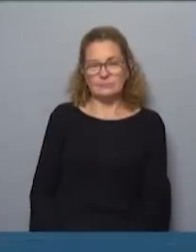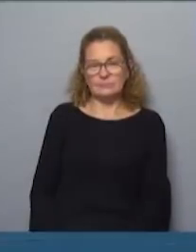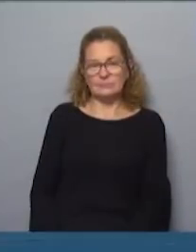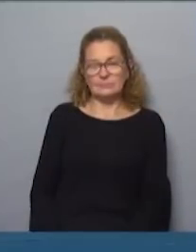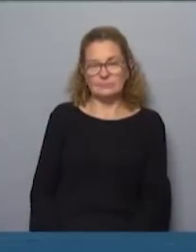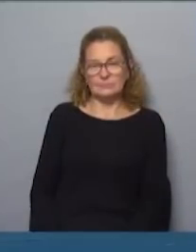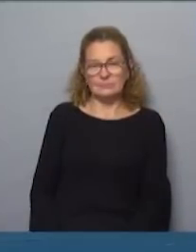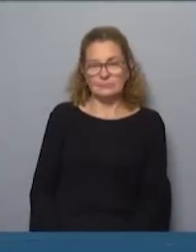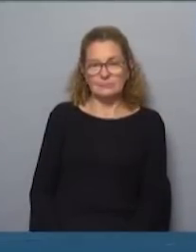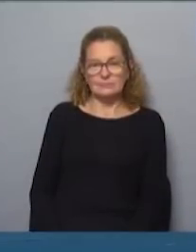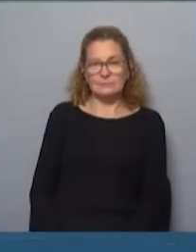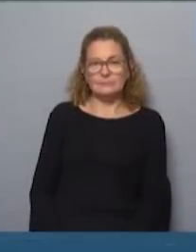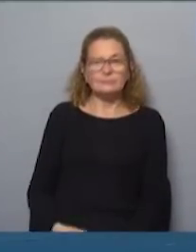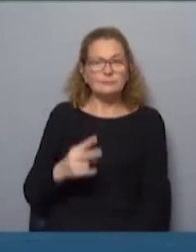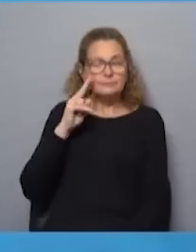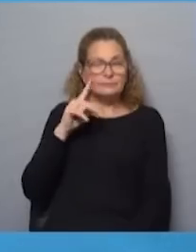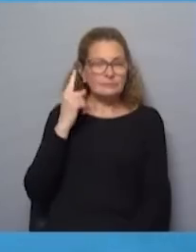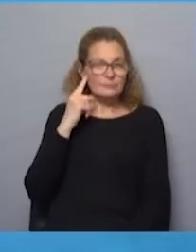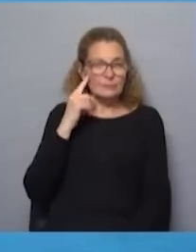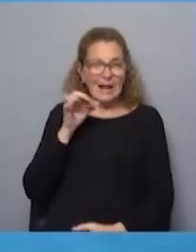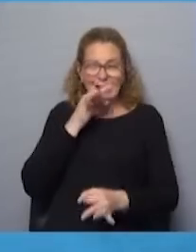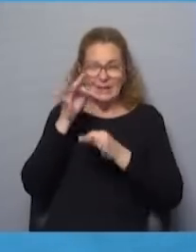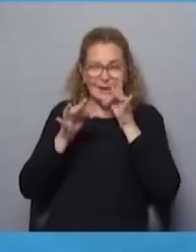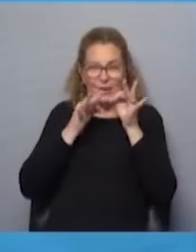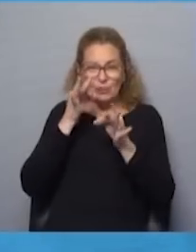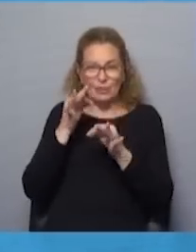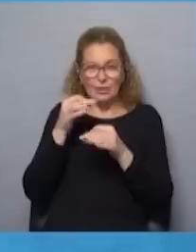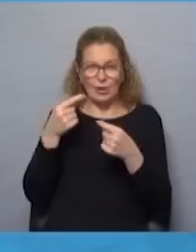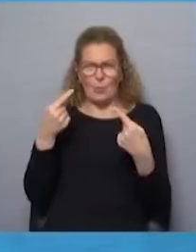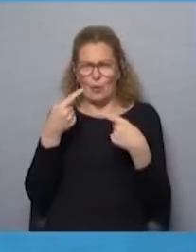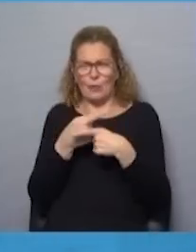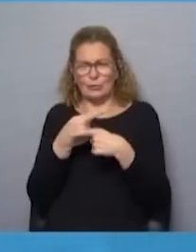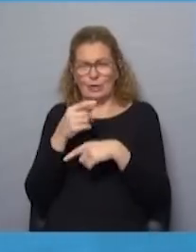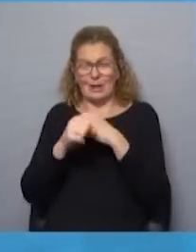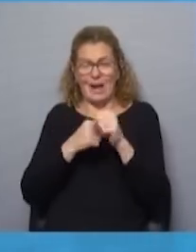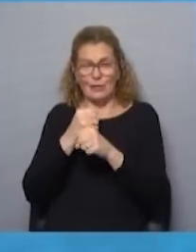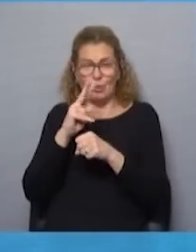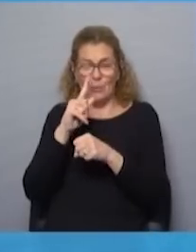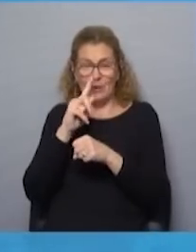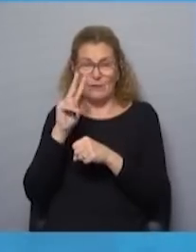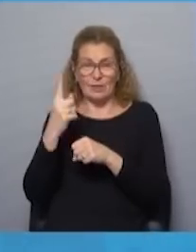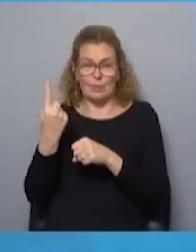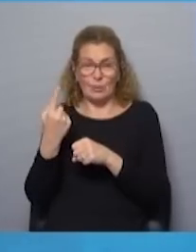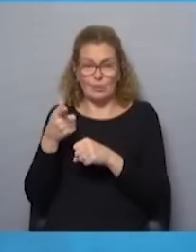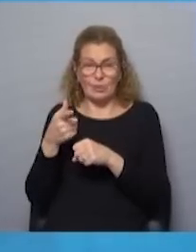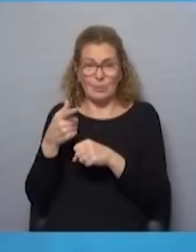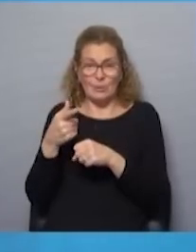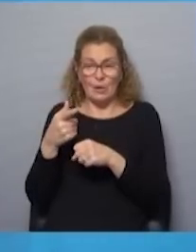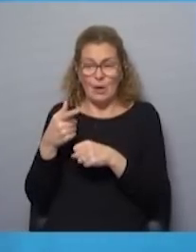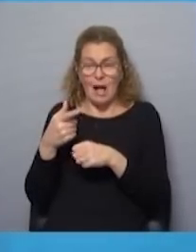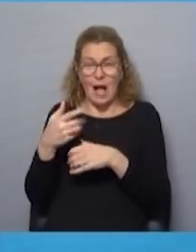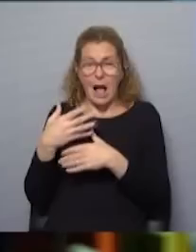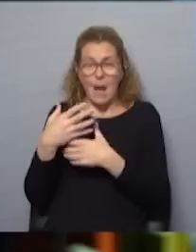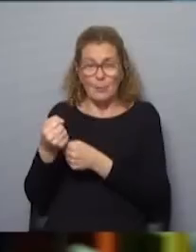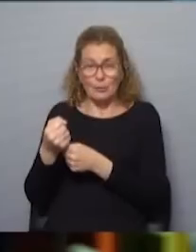bueno ahí veíamos escuchamos en las declaraciones de curbelo se contradice con algo que pasó en 2021 cuando él asesora al ministerio de transporte